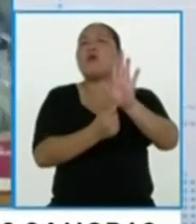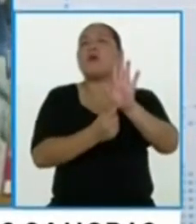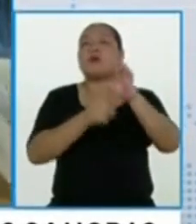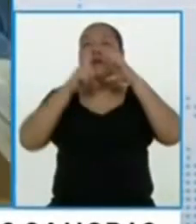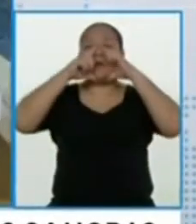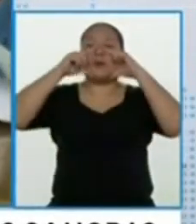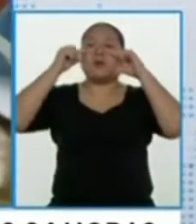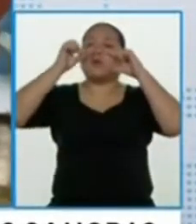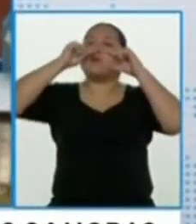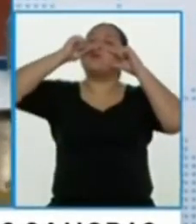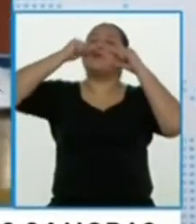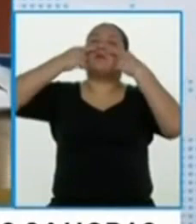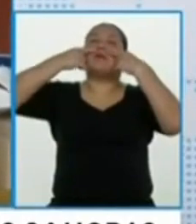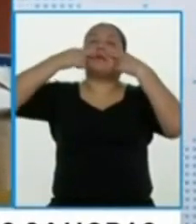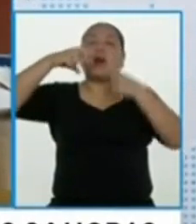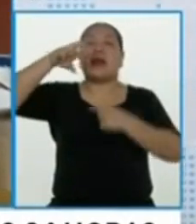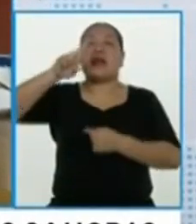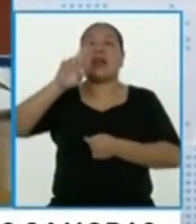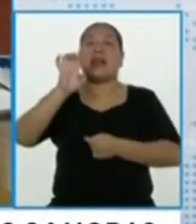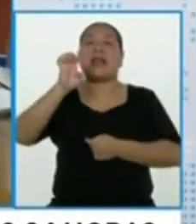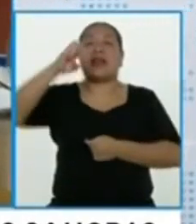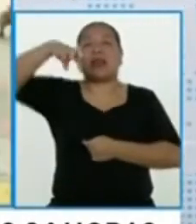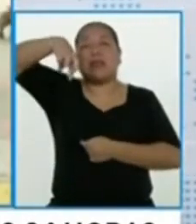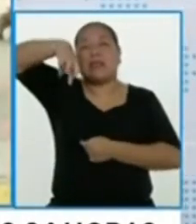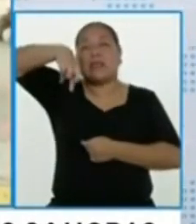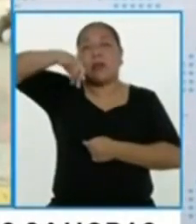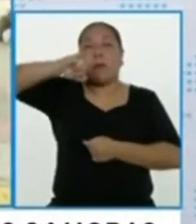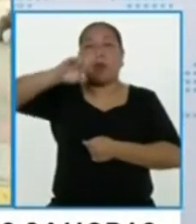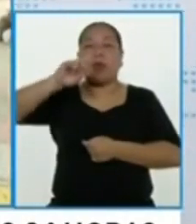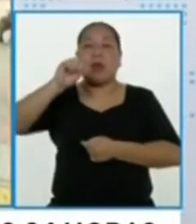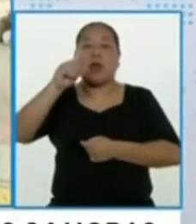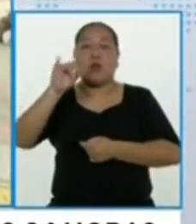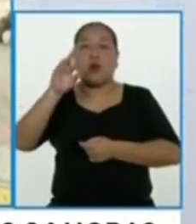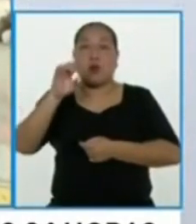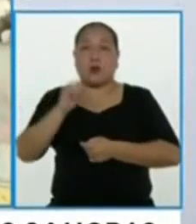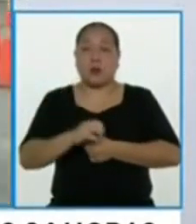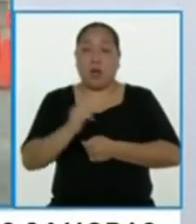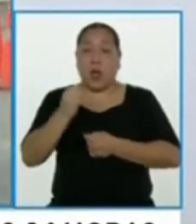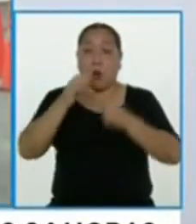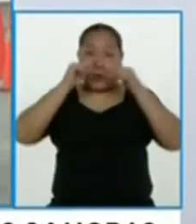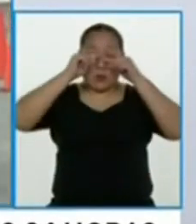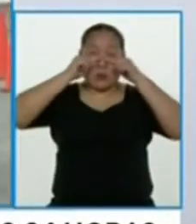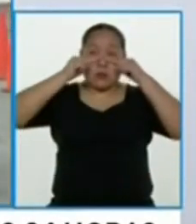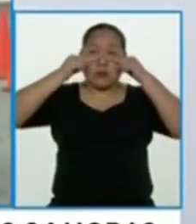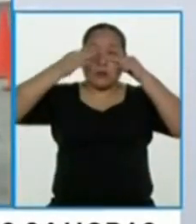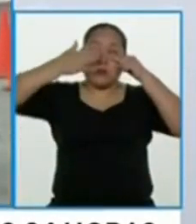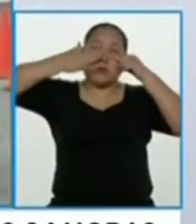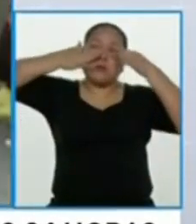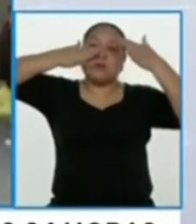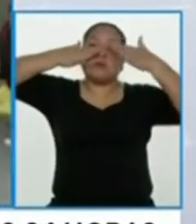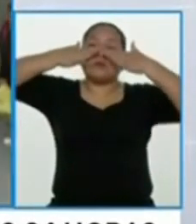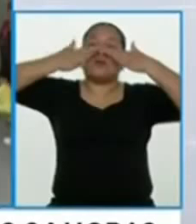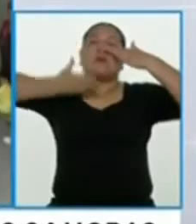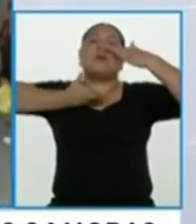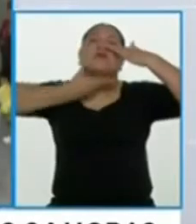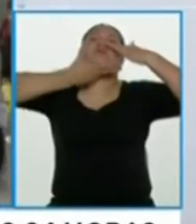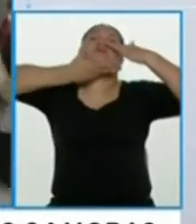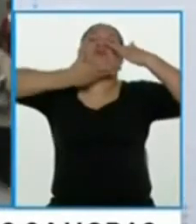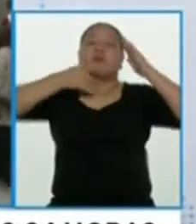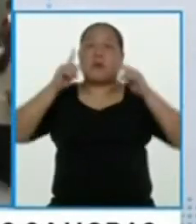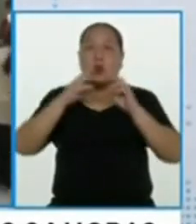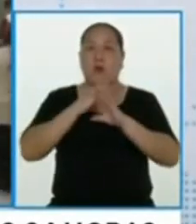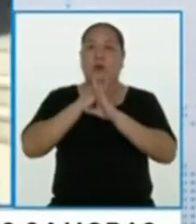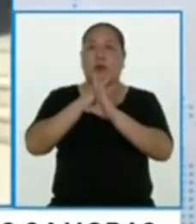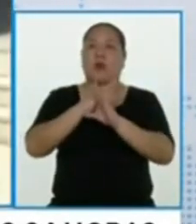más indicada, porque muchas personas optan por ponerle incluso un pega-pega al contorno de la mascarilla para precisamente impedir que